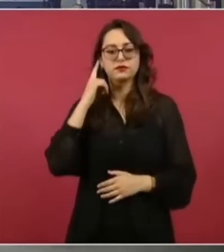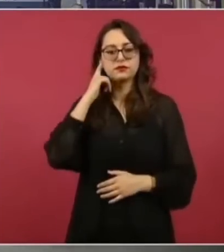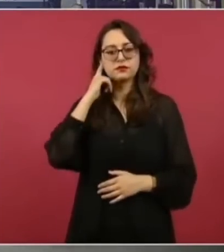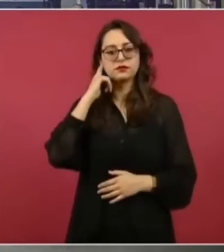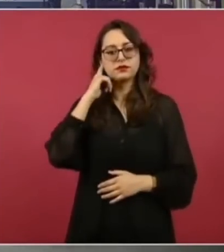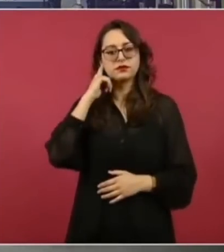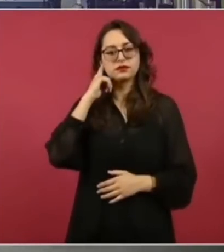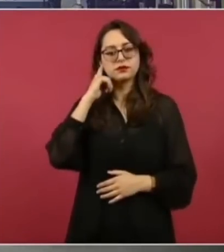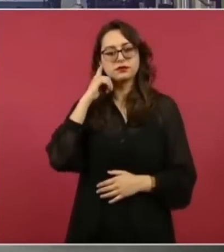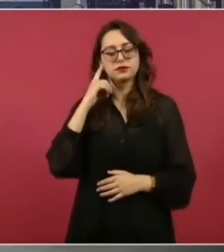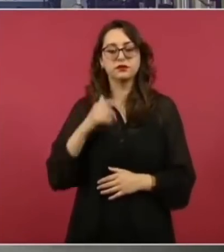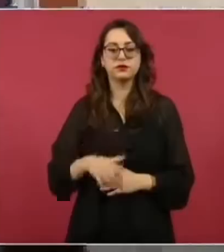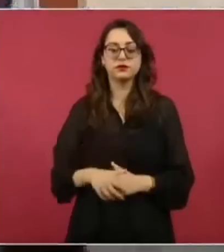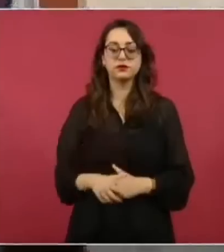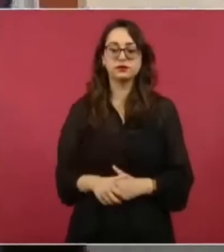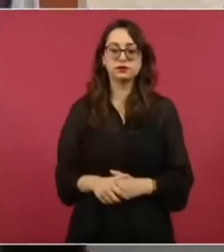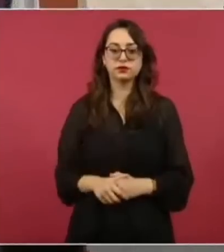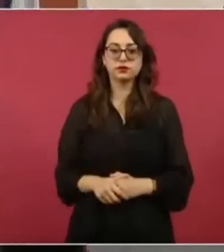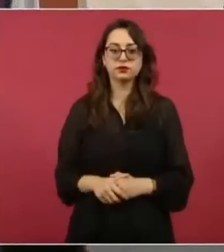Estar aquí en primera fila.